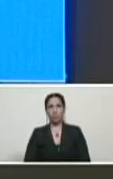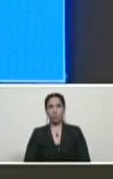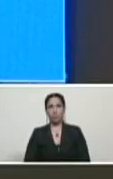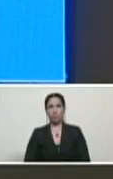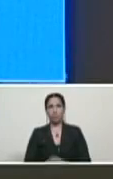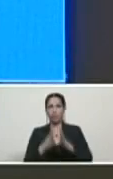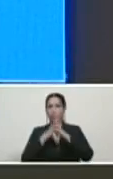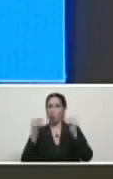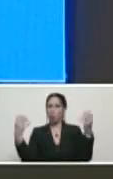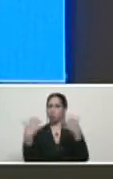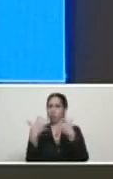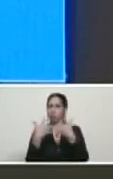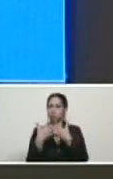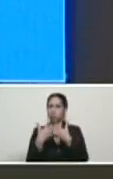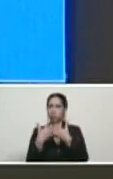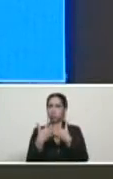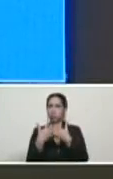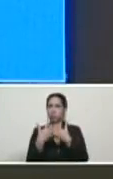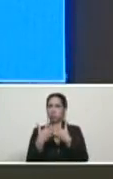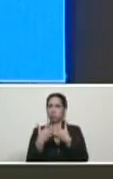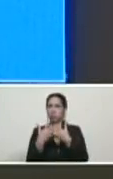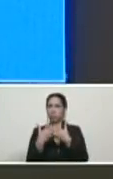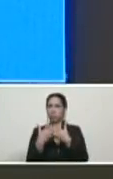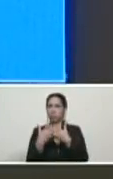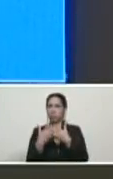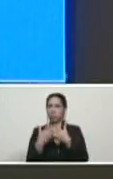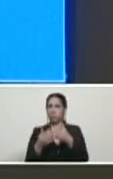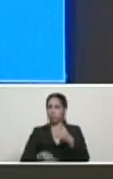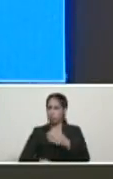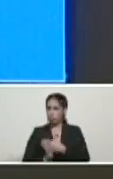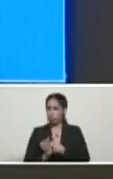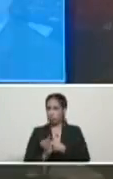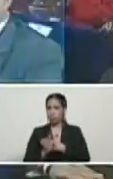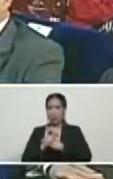Todas las guerras han tenido carácter interimperialista.